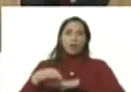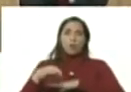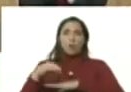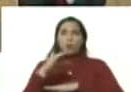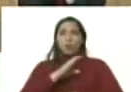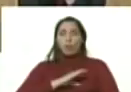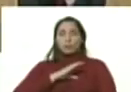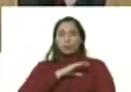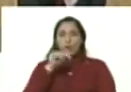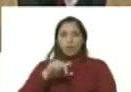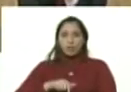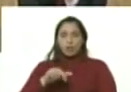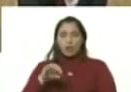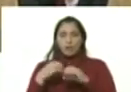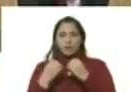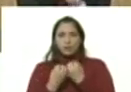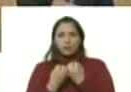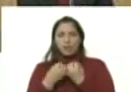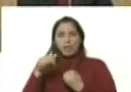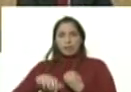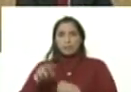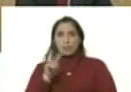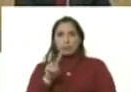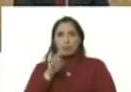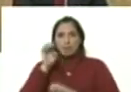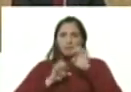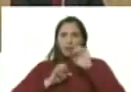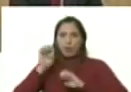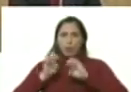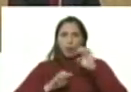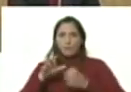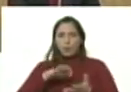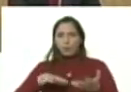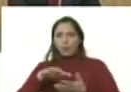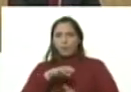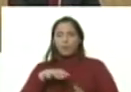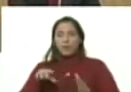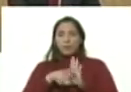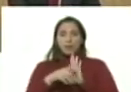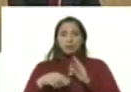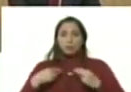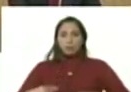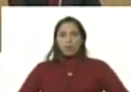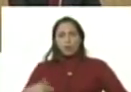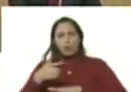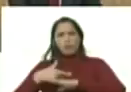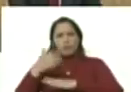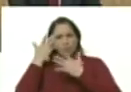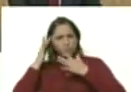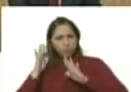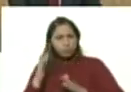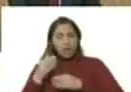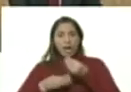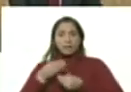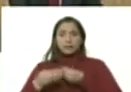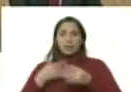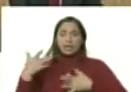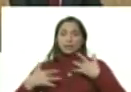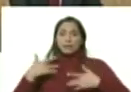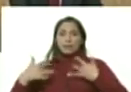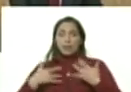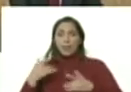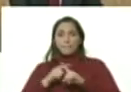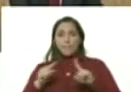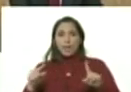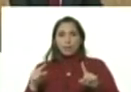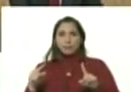en Venezuela para evaluar la situación de derechos humanos. ¿El gobierno tiene previsto realizar actividades